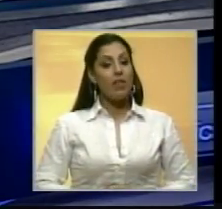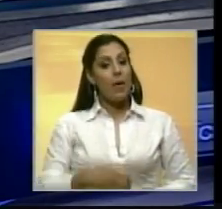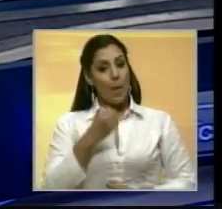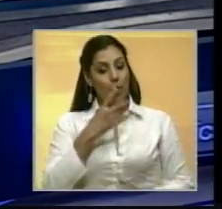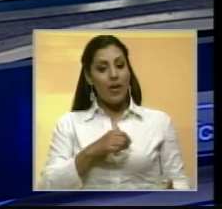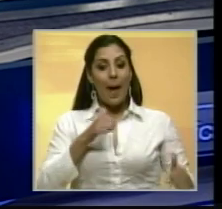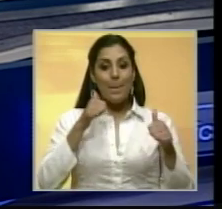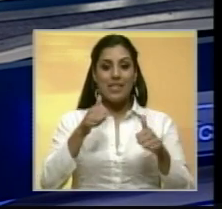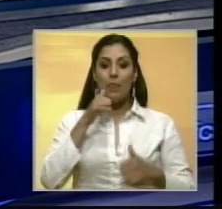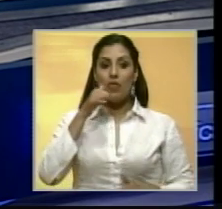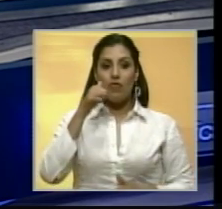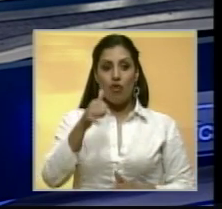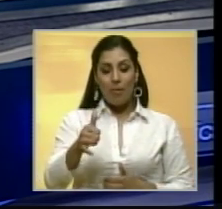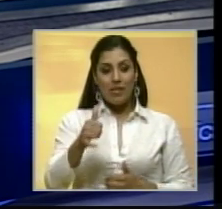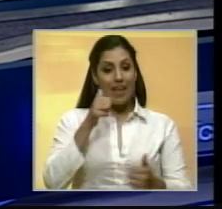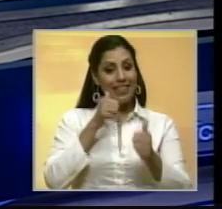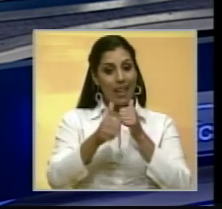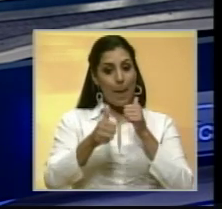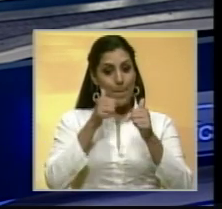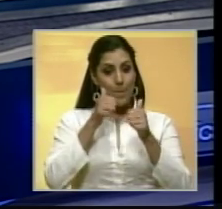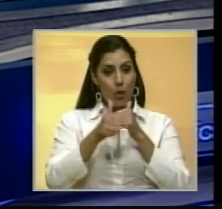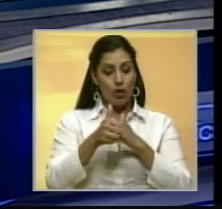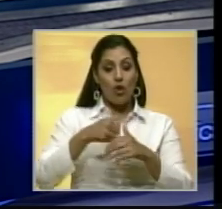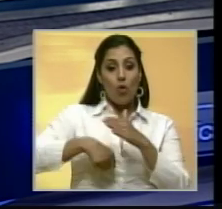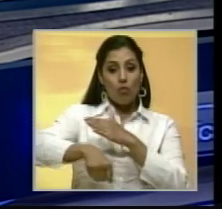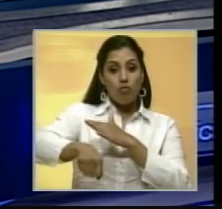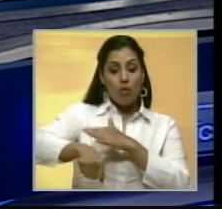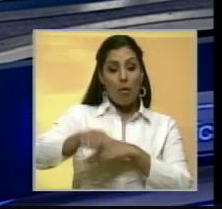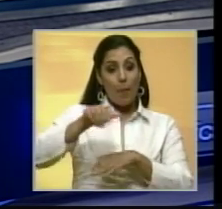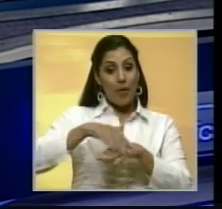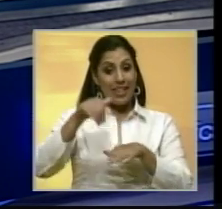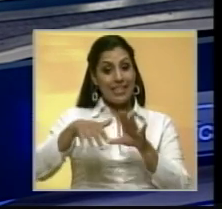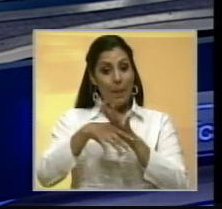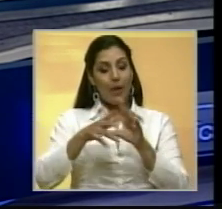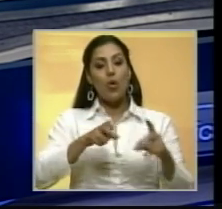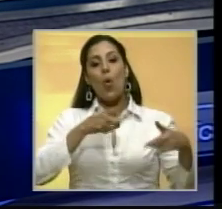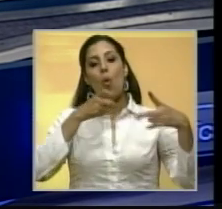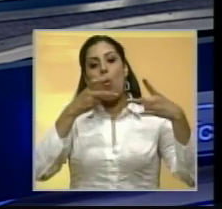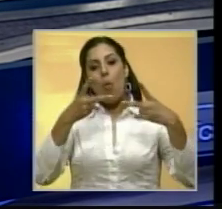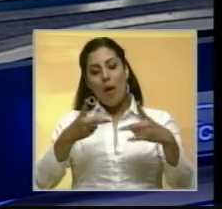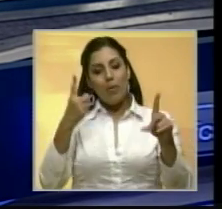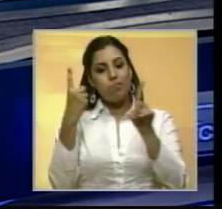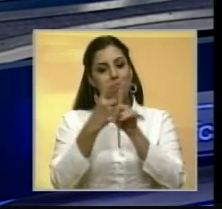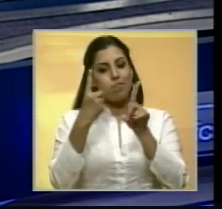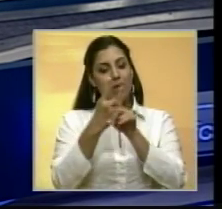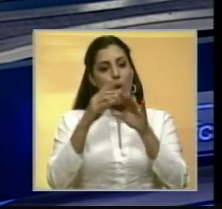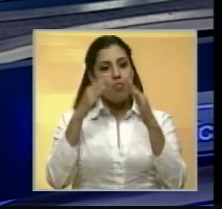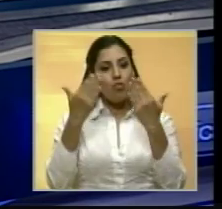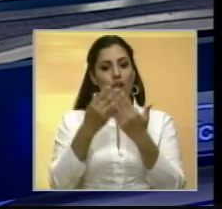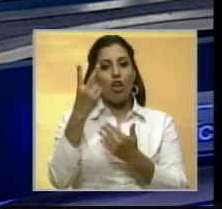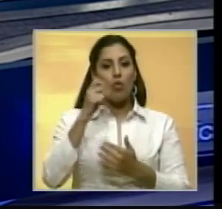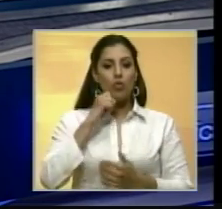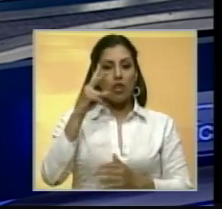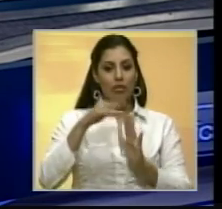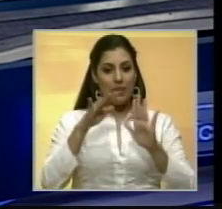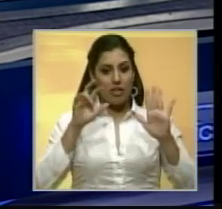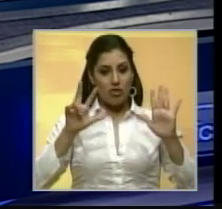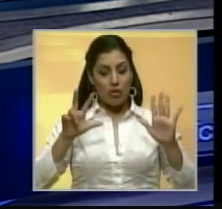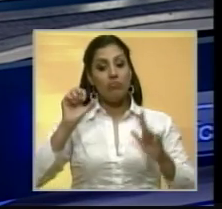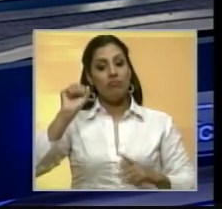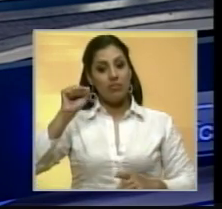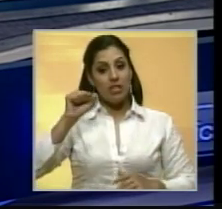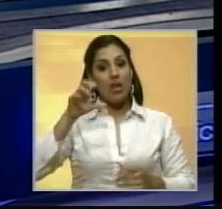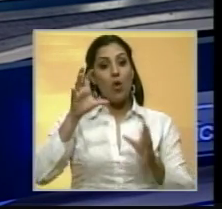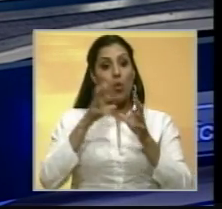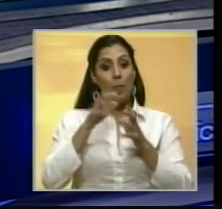Bueno, iniciamos informaciones deportivas con fútbol, porque este martes se vivió una nueva jornada de eliminatorias al Mundial Rusia 2018. Así es,